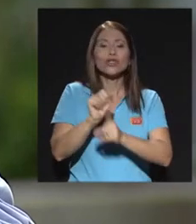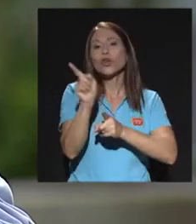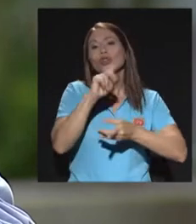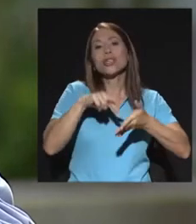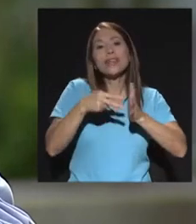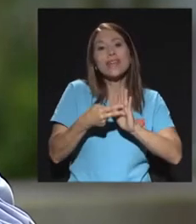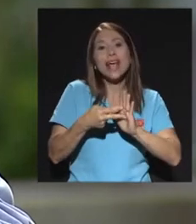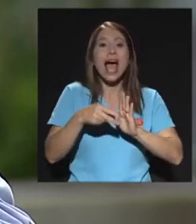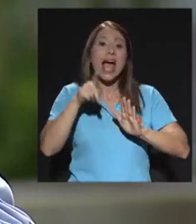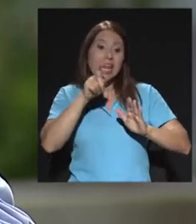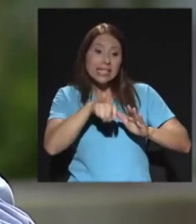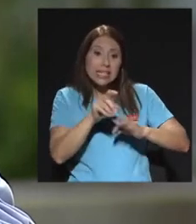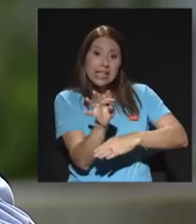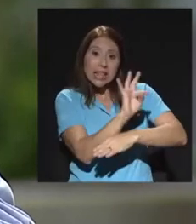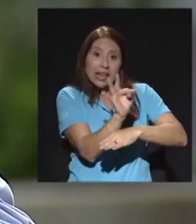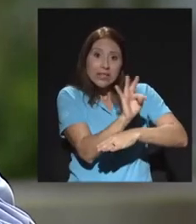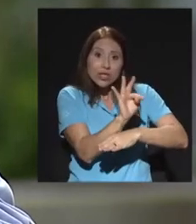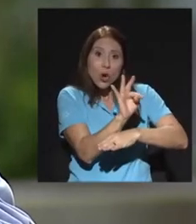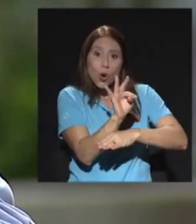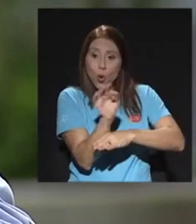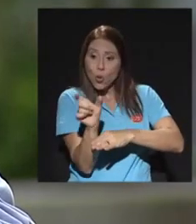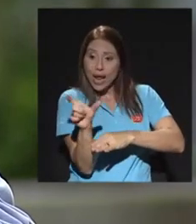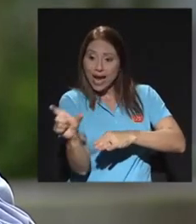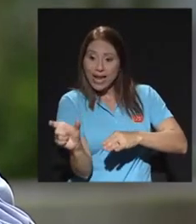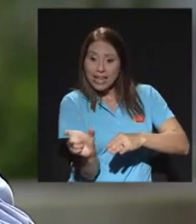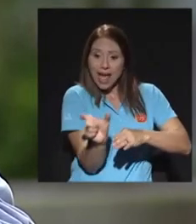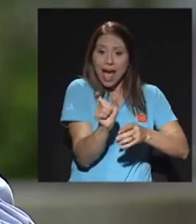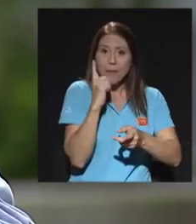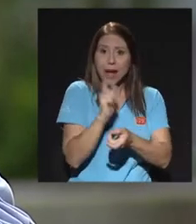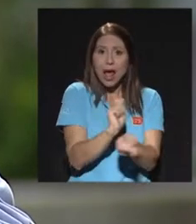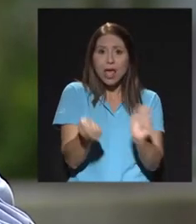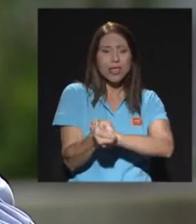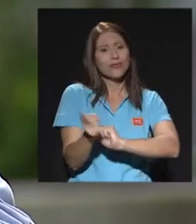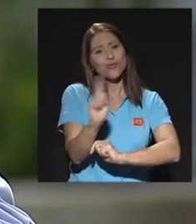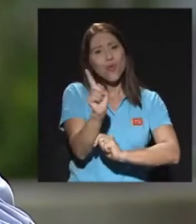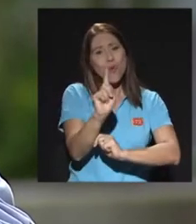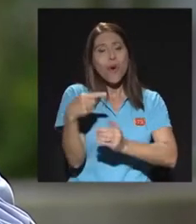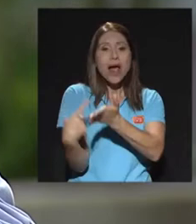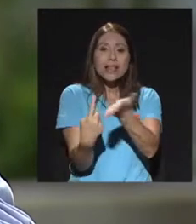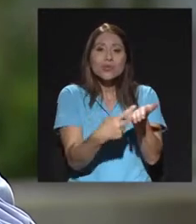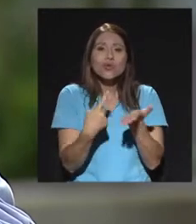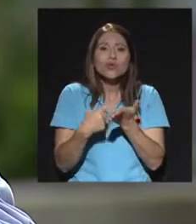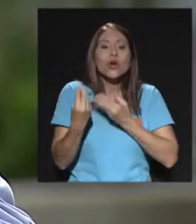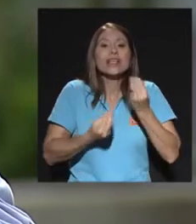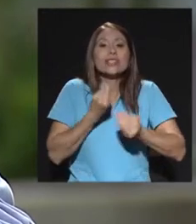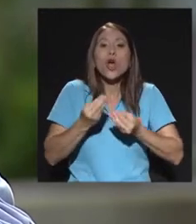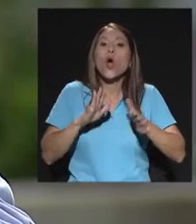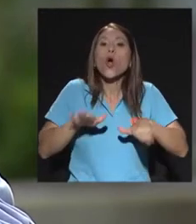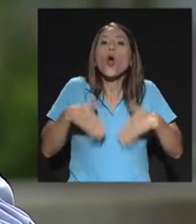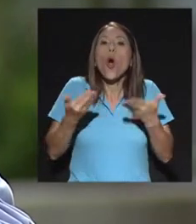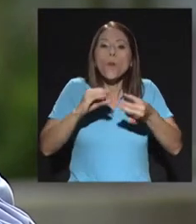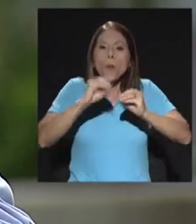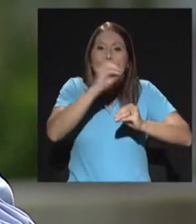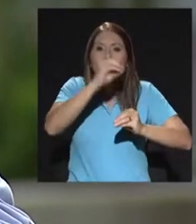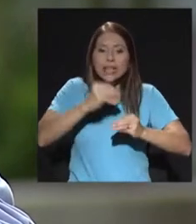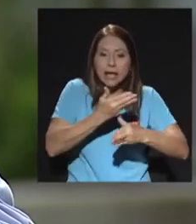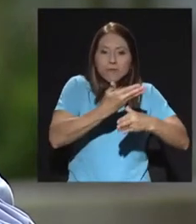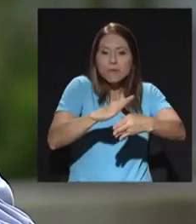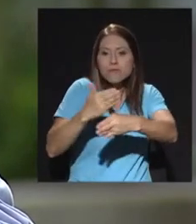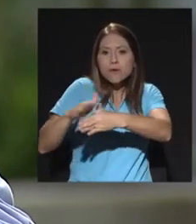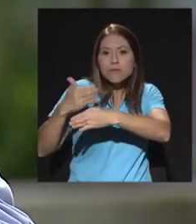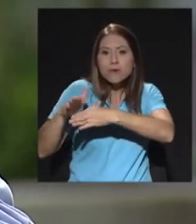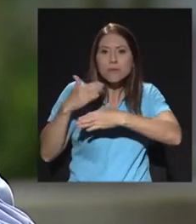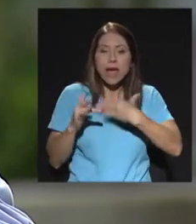una cajita convertidora o no. Aquí la discusión es cómo vamos a repartir el dividendo digital y cómo vamos a actualizar